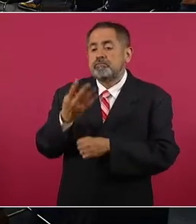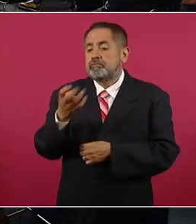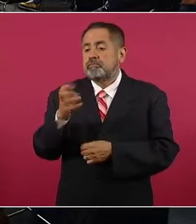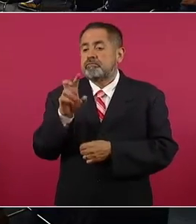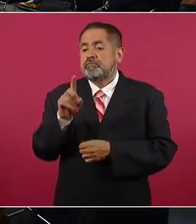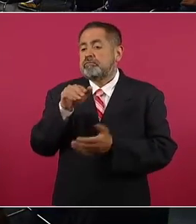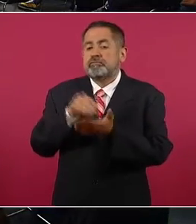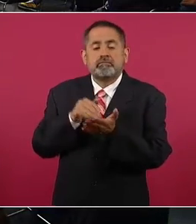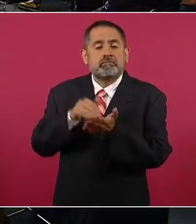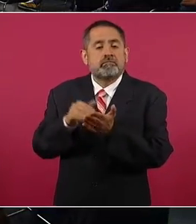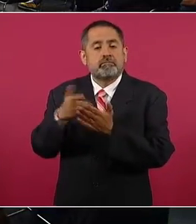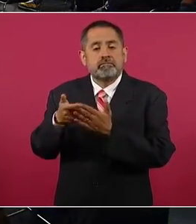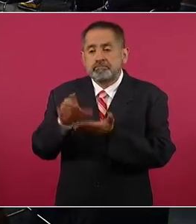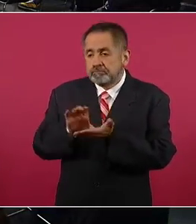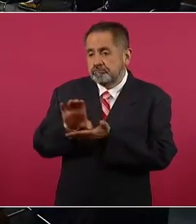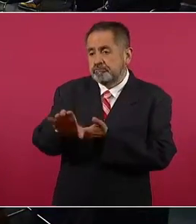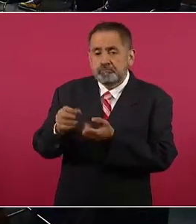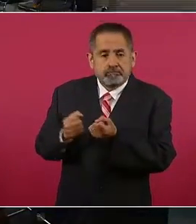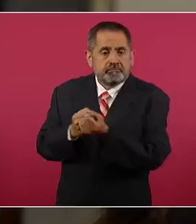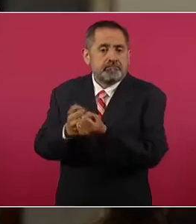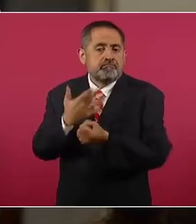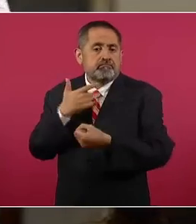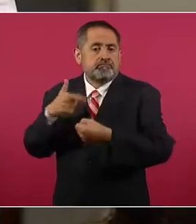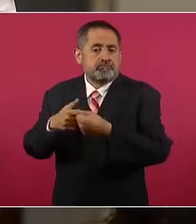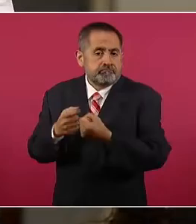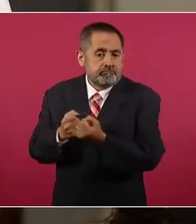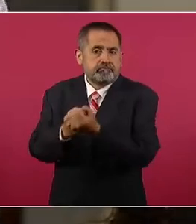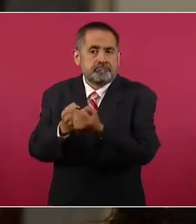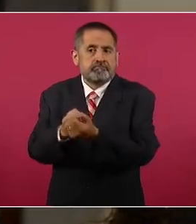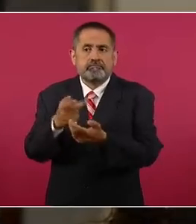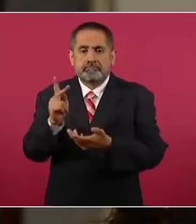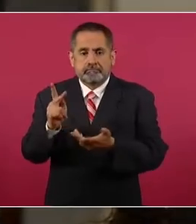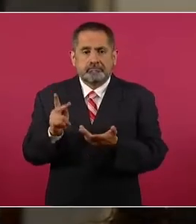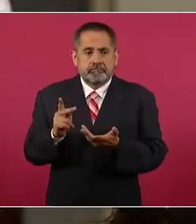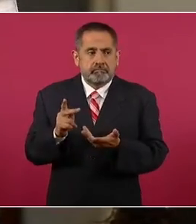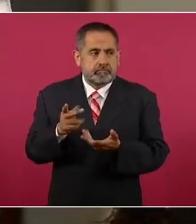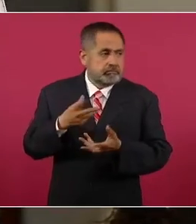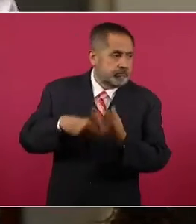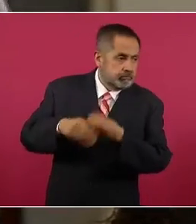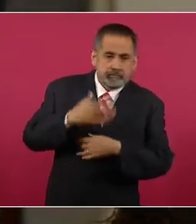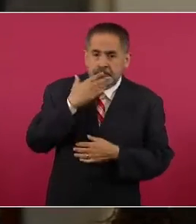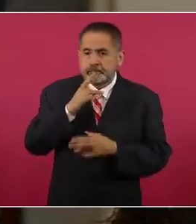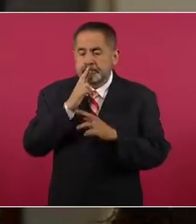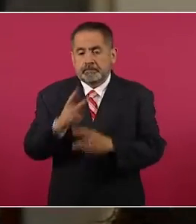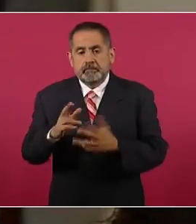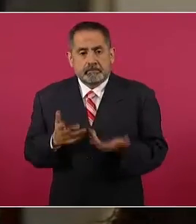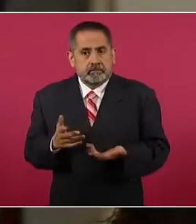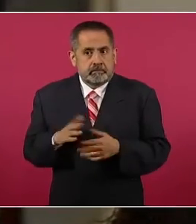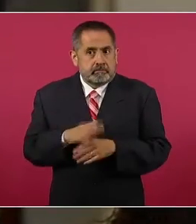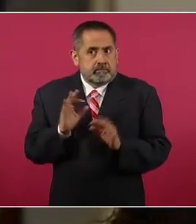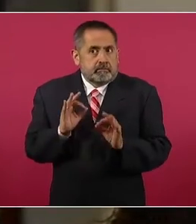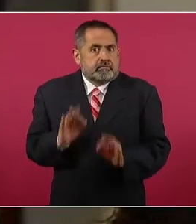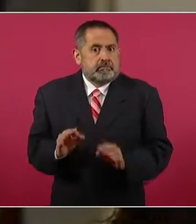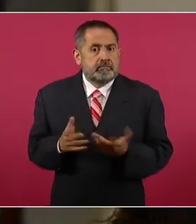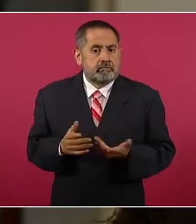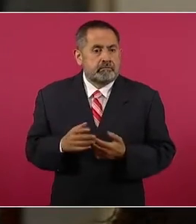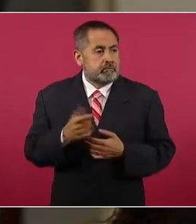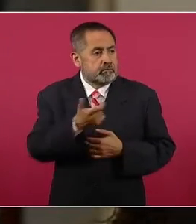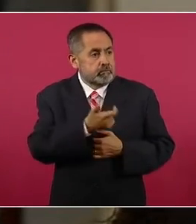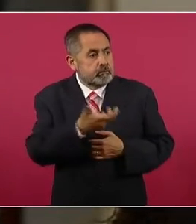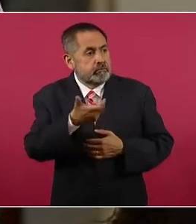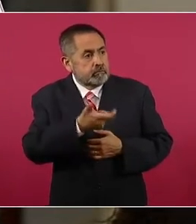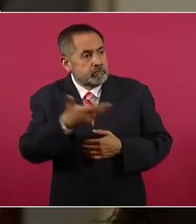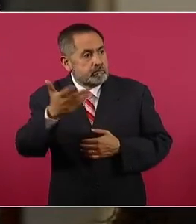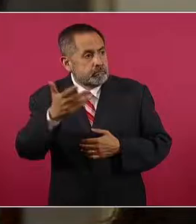430,000,000,000 de pesos para subsidiar las gasolinas, pero sí ha dado resultado porque no ha subido